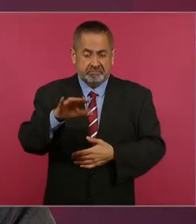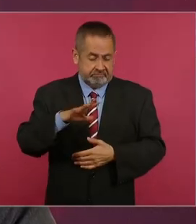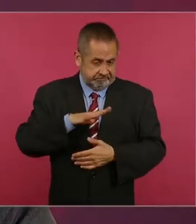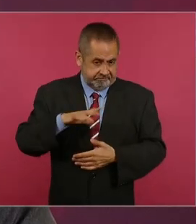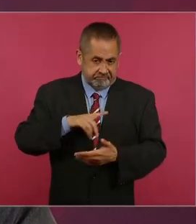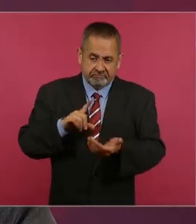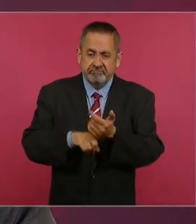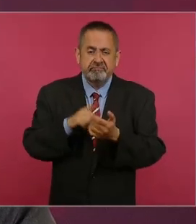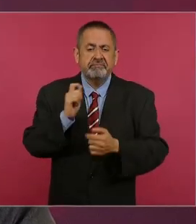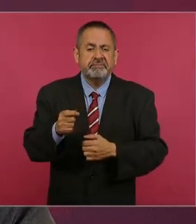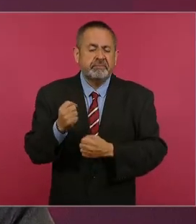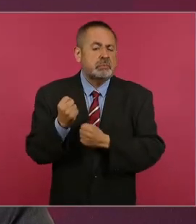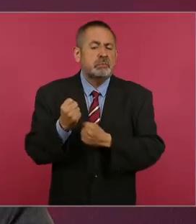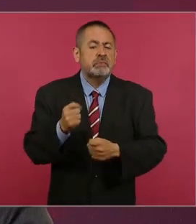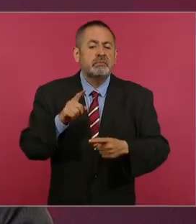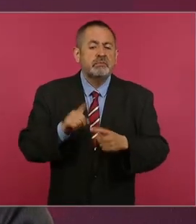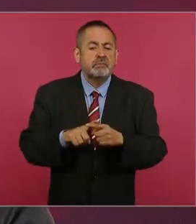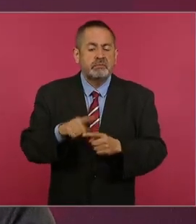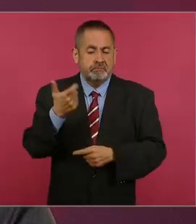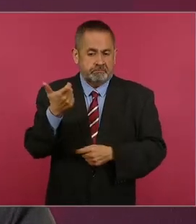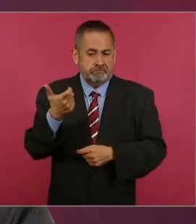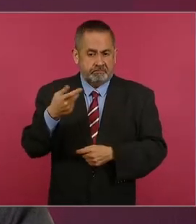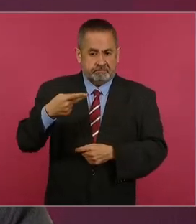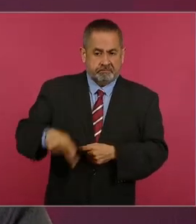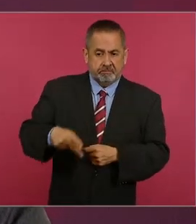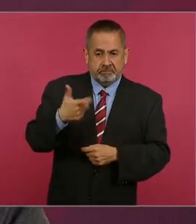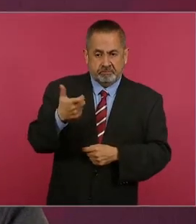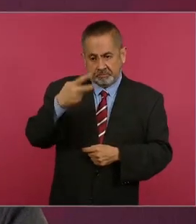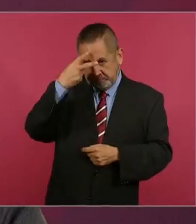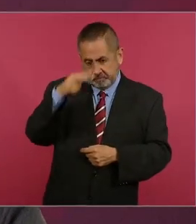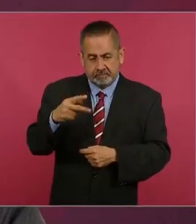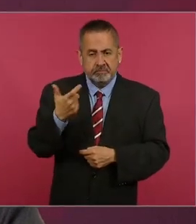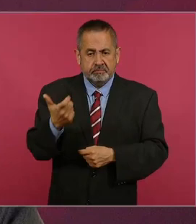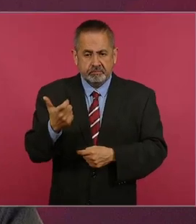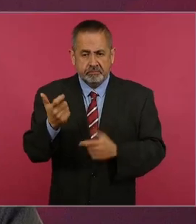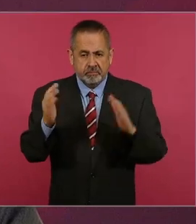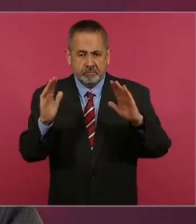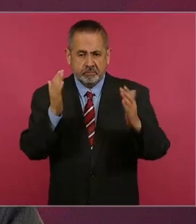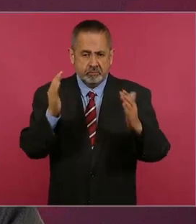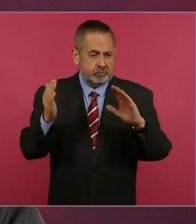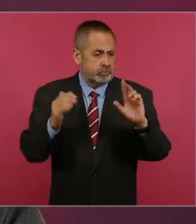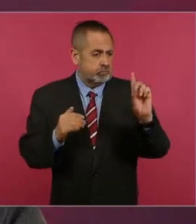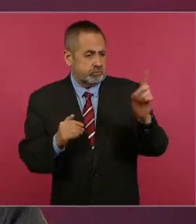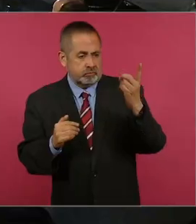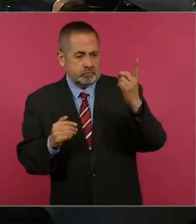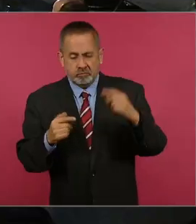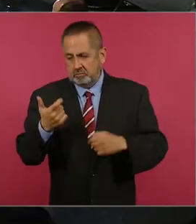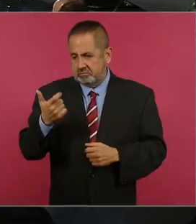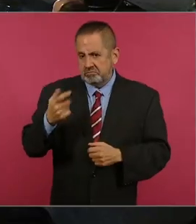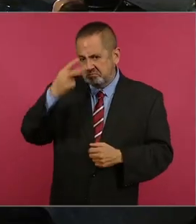en nuestra moneda, el superpeso,